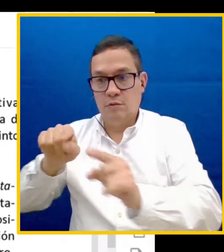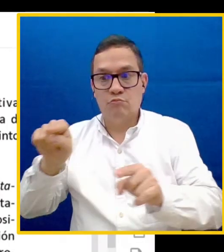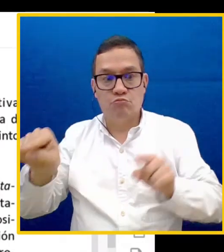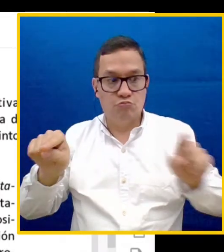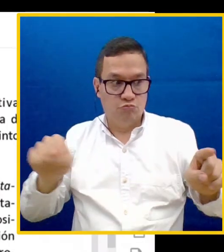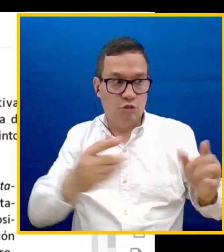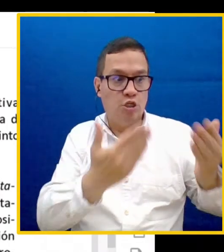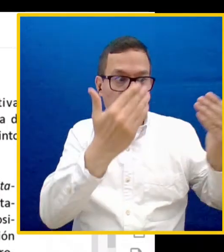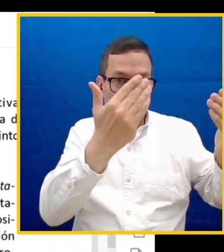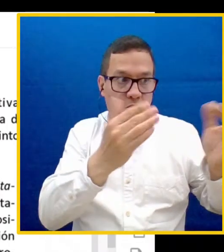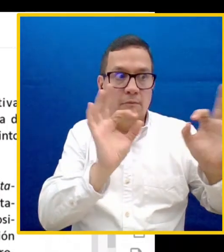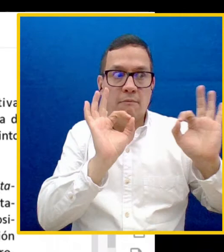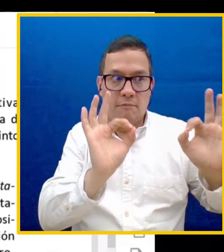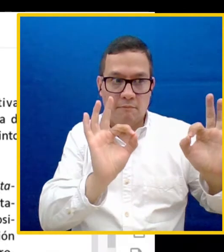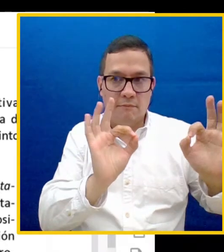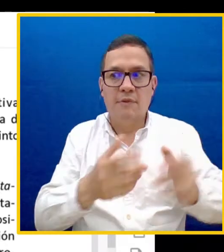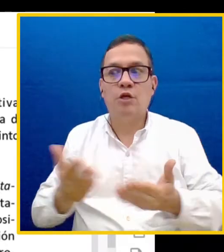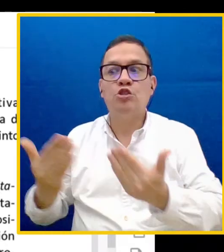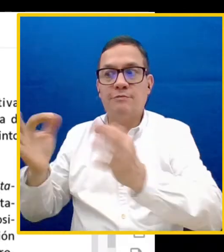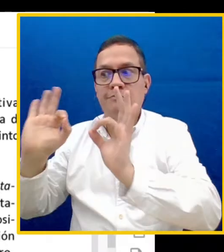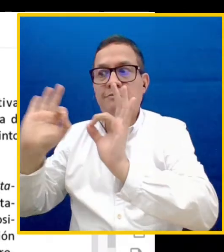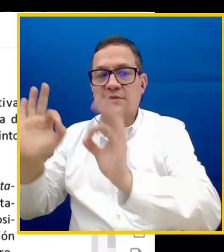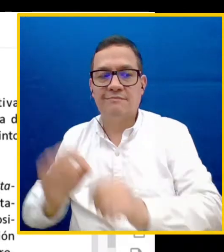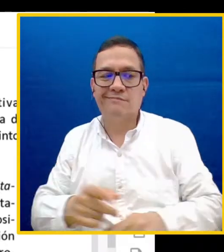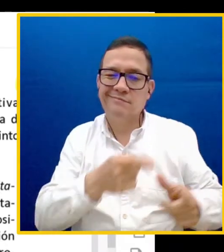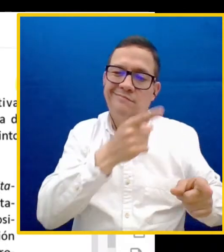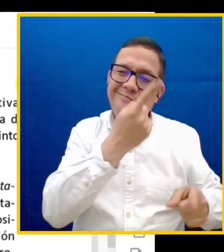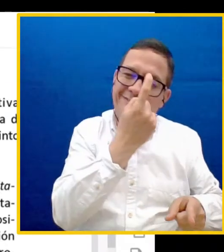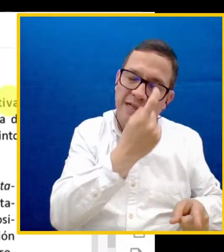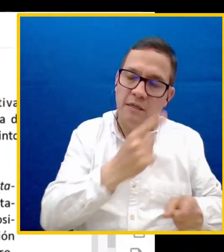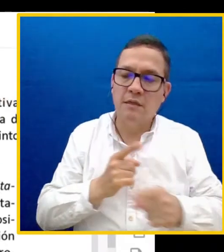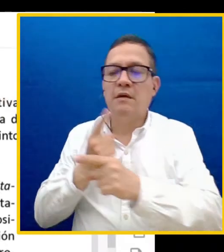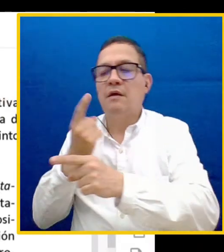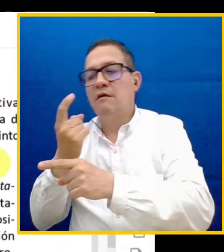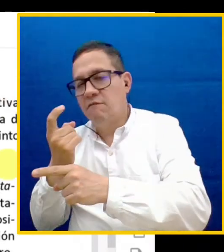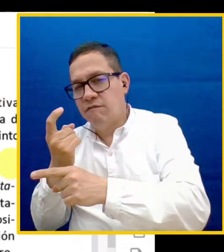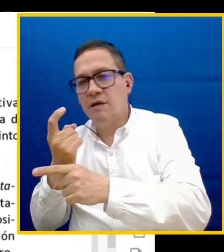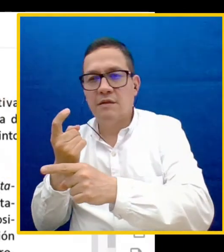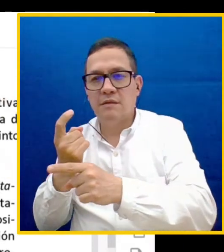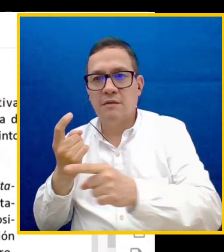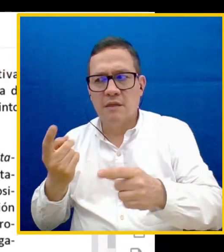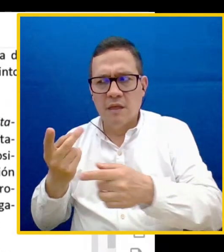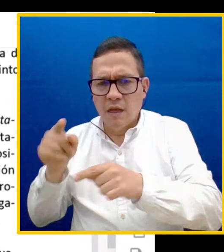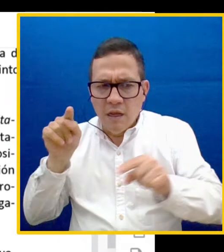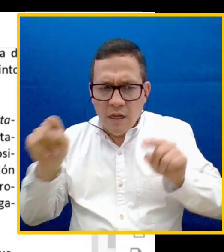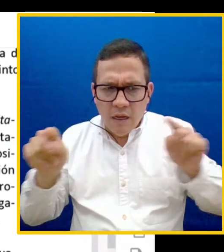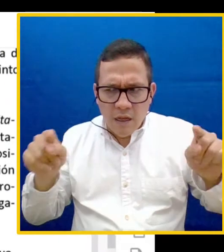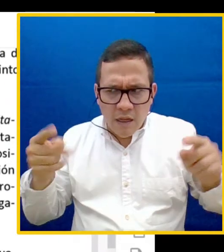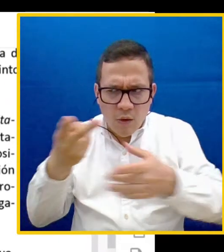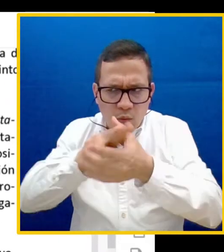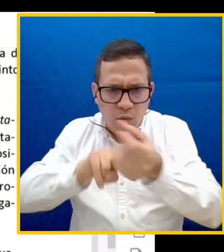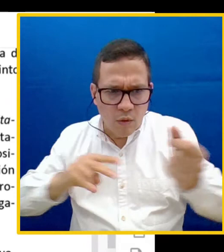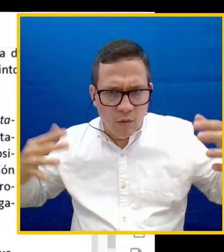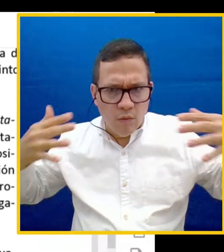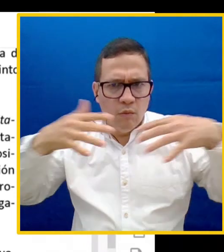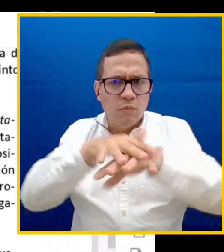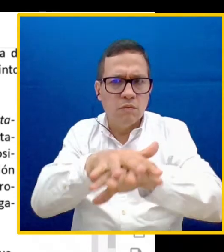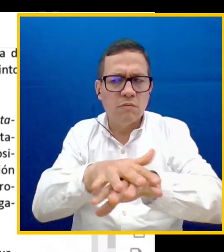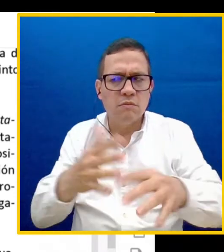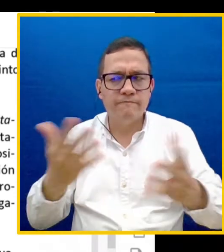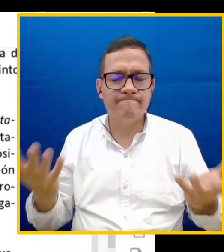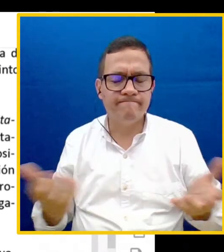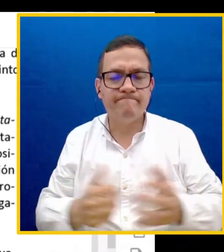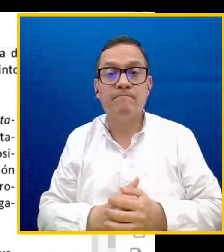y defectos, y a la hora de investigar ambas son producidas por distintos motivos. Las investigaciones con